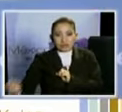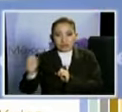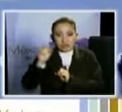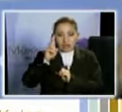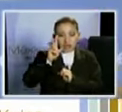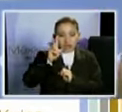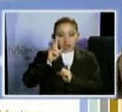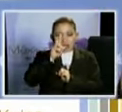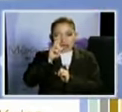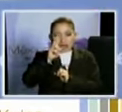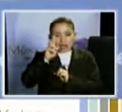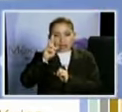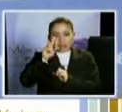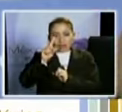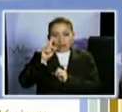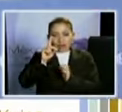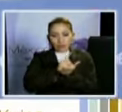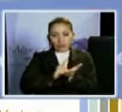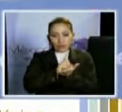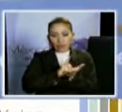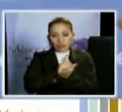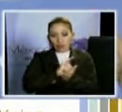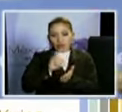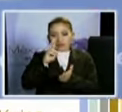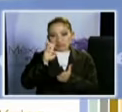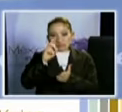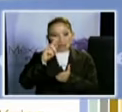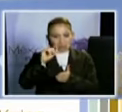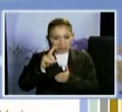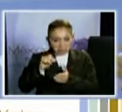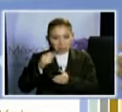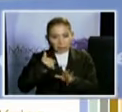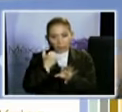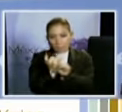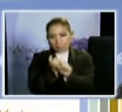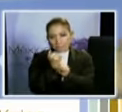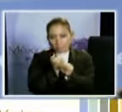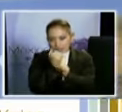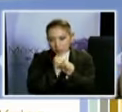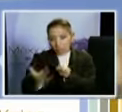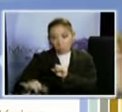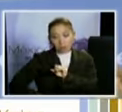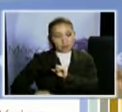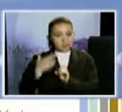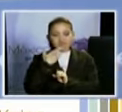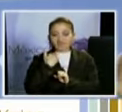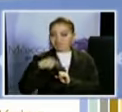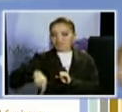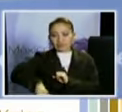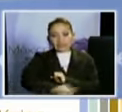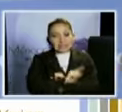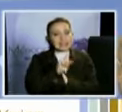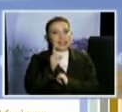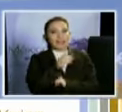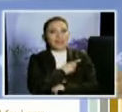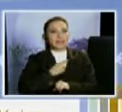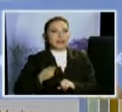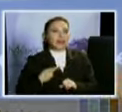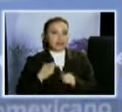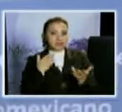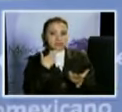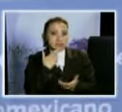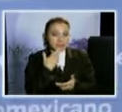courts están surgiendo reportajes, investigaciones muy interesantes que no funcionan de la forma que deberían de